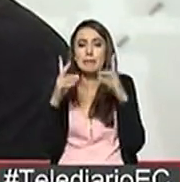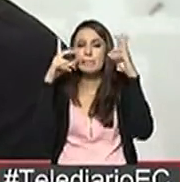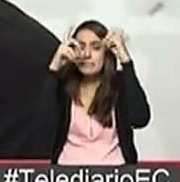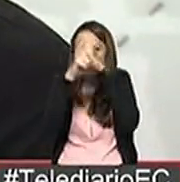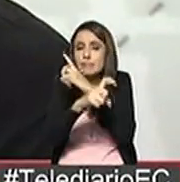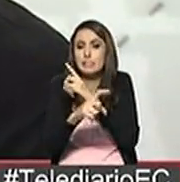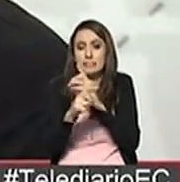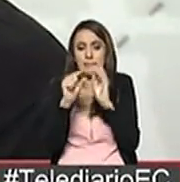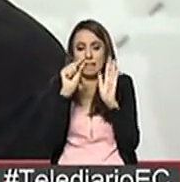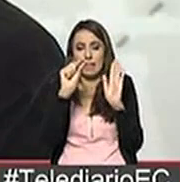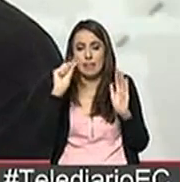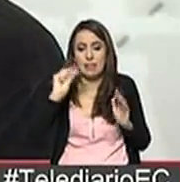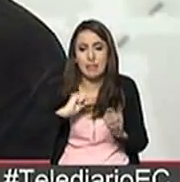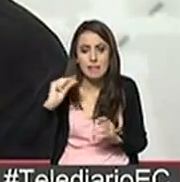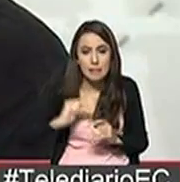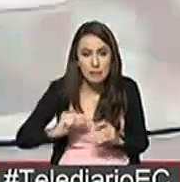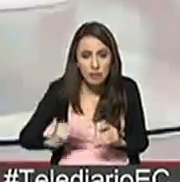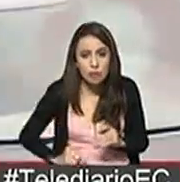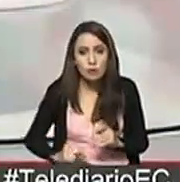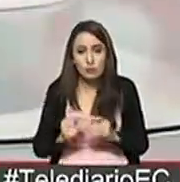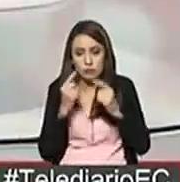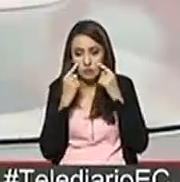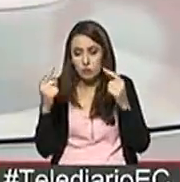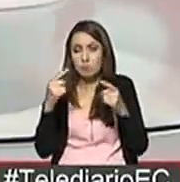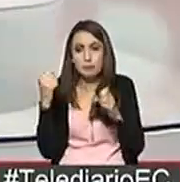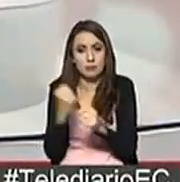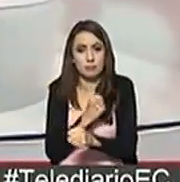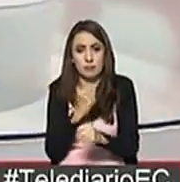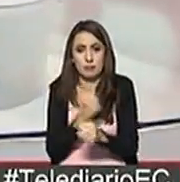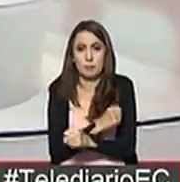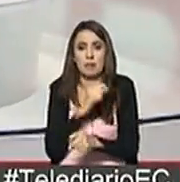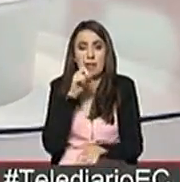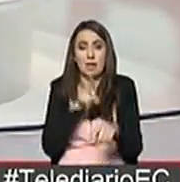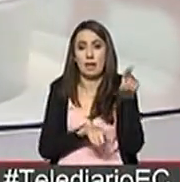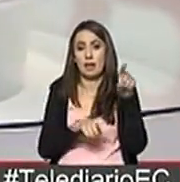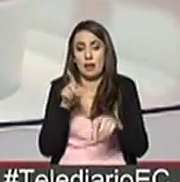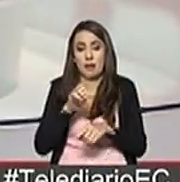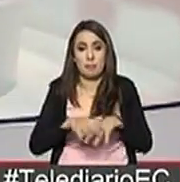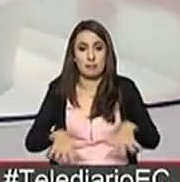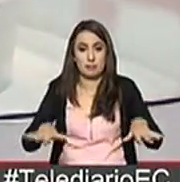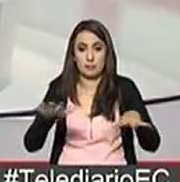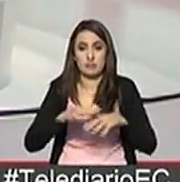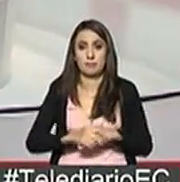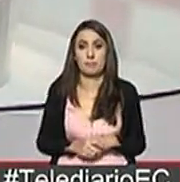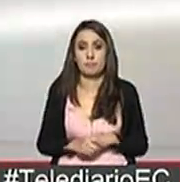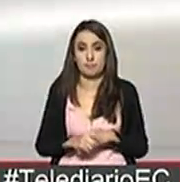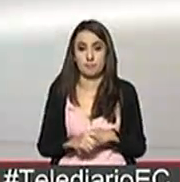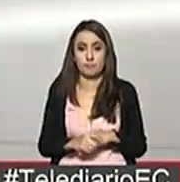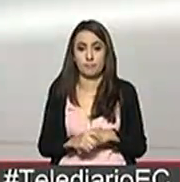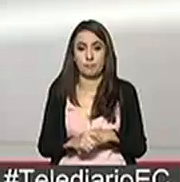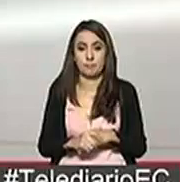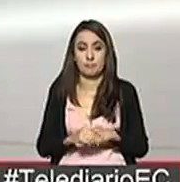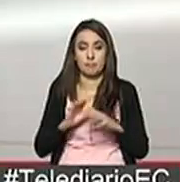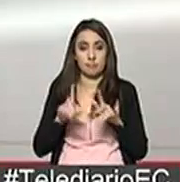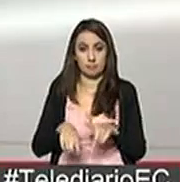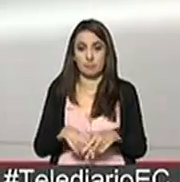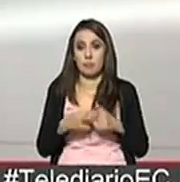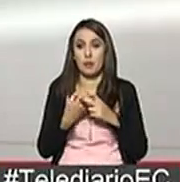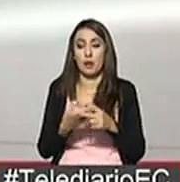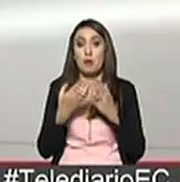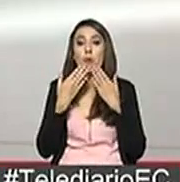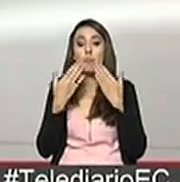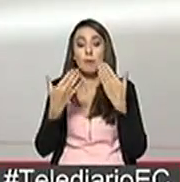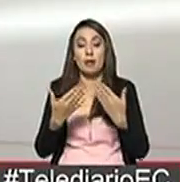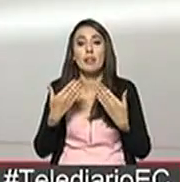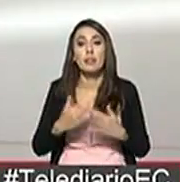que realmente nos ocasiona pérdida de tiempo y por lo tanto menos productividad. Claro, y frente a esta realidad que vive